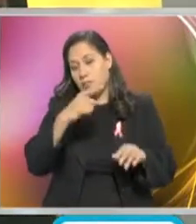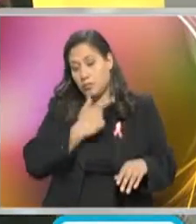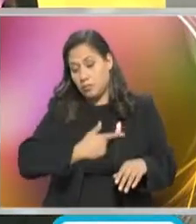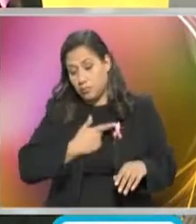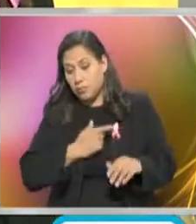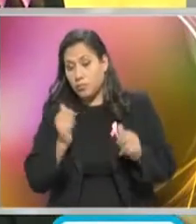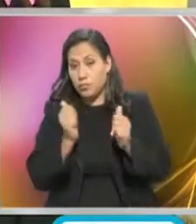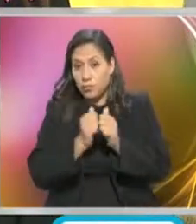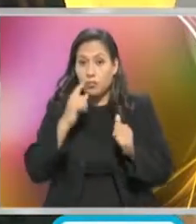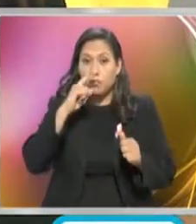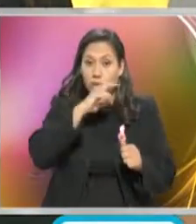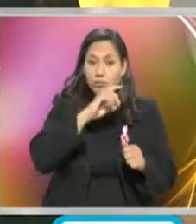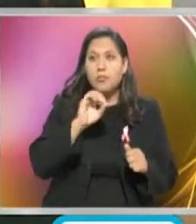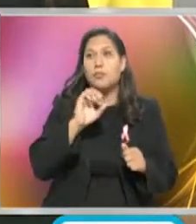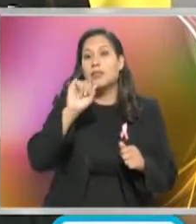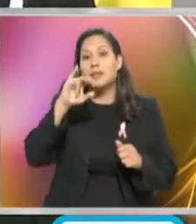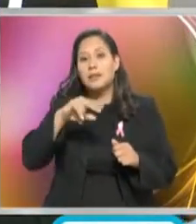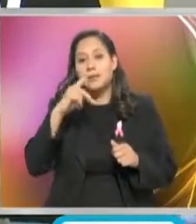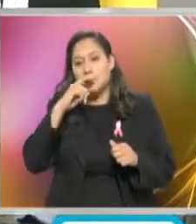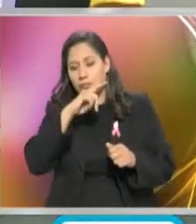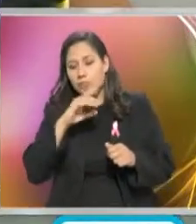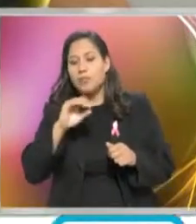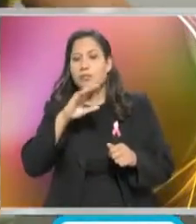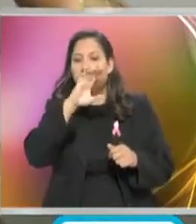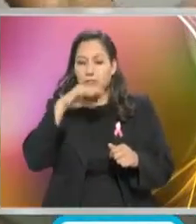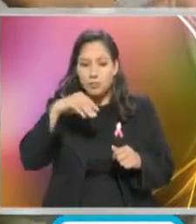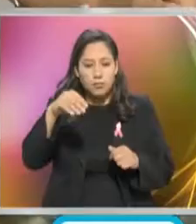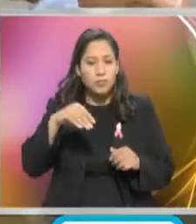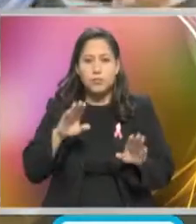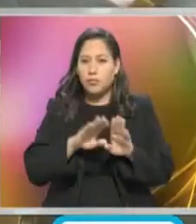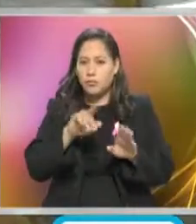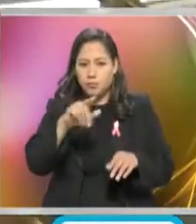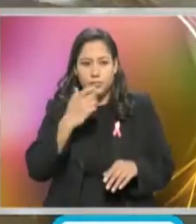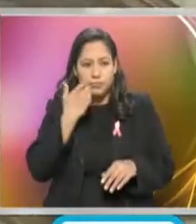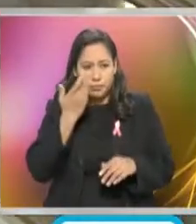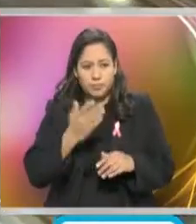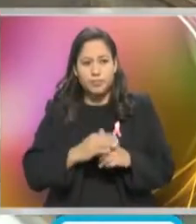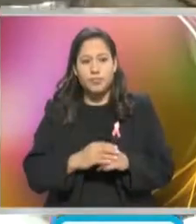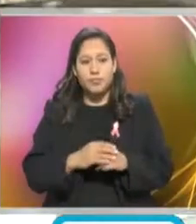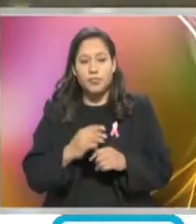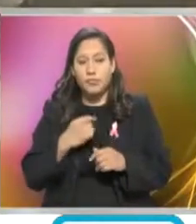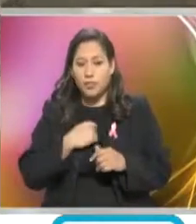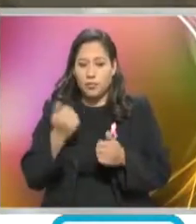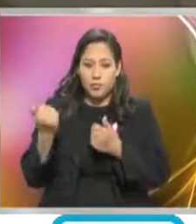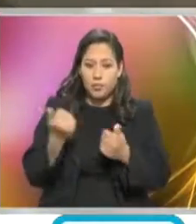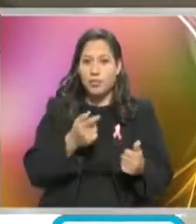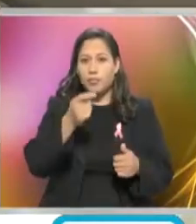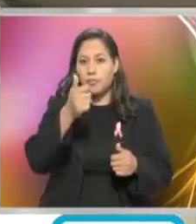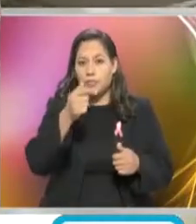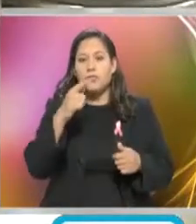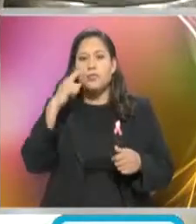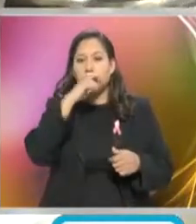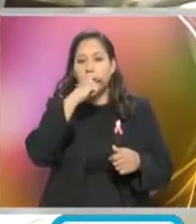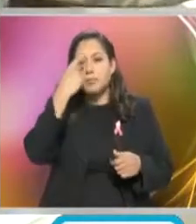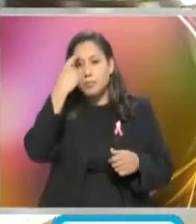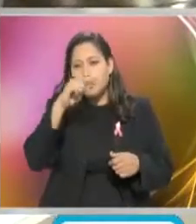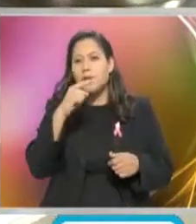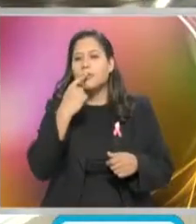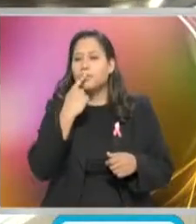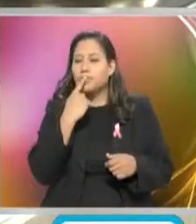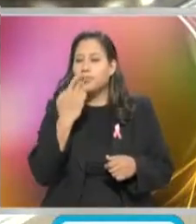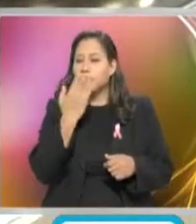con crema, sin crema, solo salteadas, con cebollita, ahí como cada quien quiera, ¿no? Yo las traje con un poquito de crema para darle un poquito más de sabor. Qué